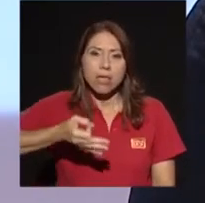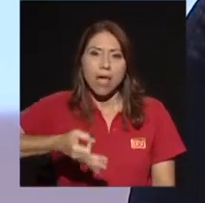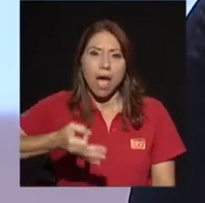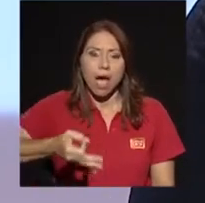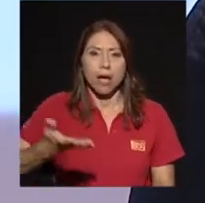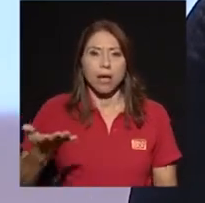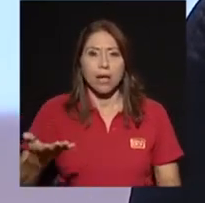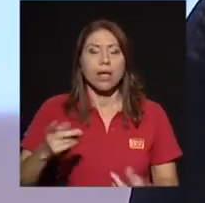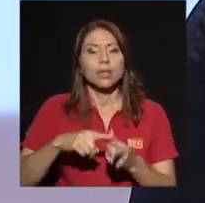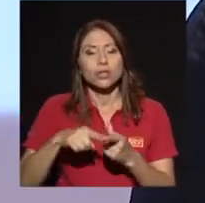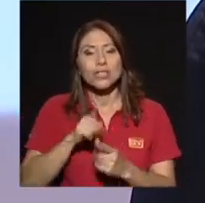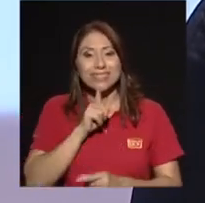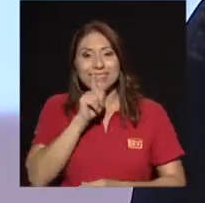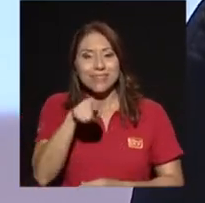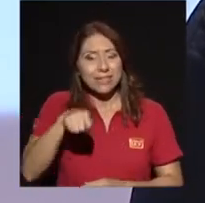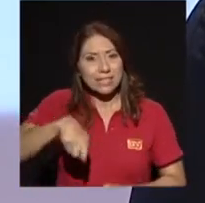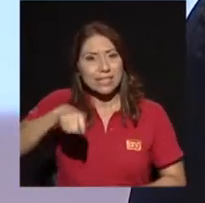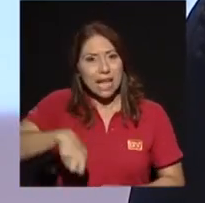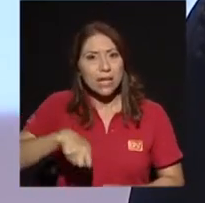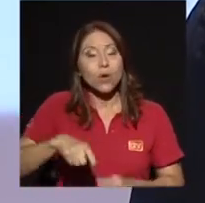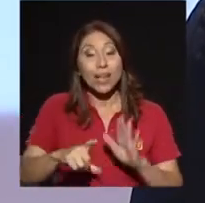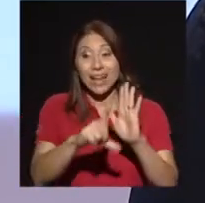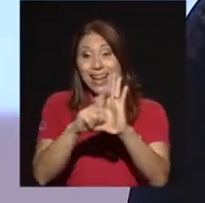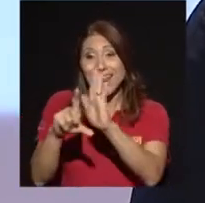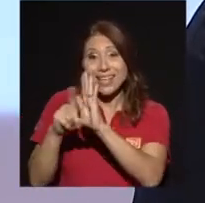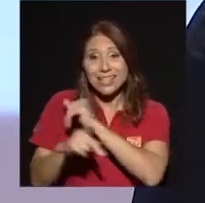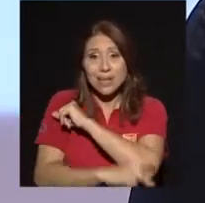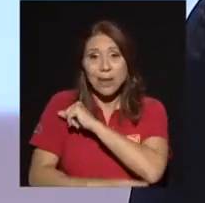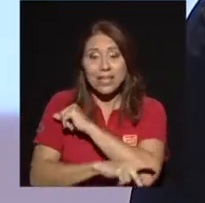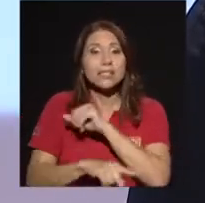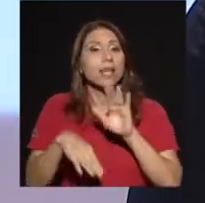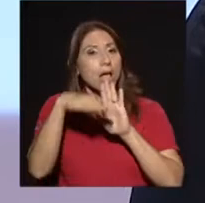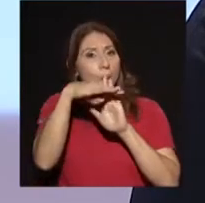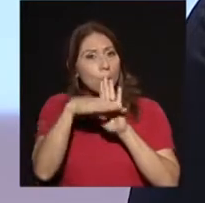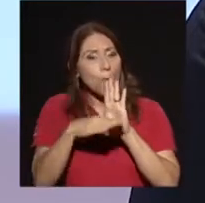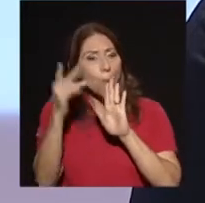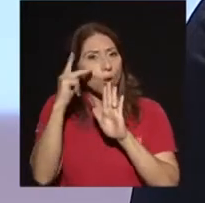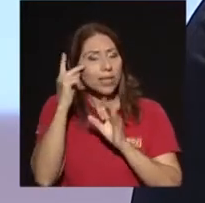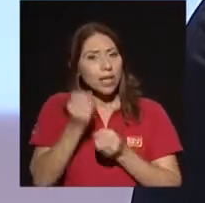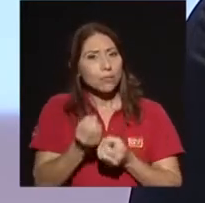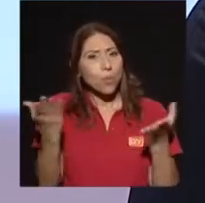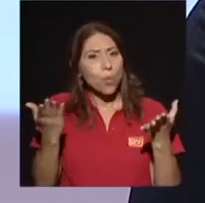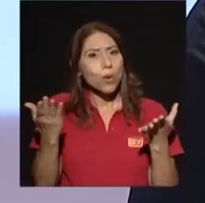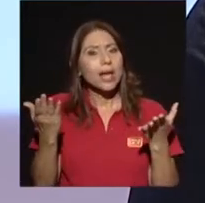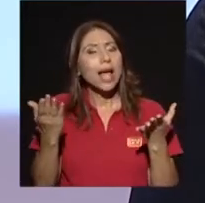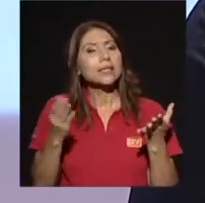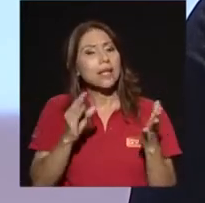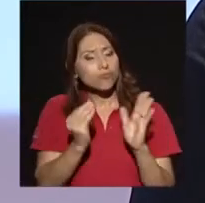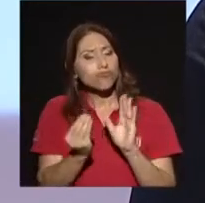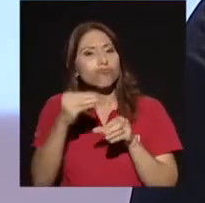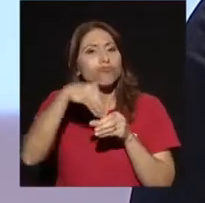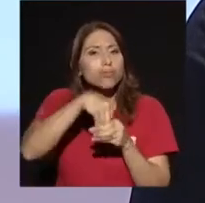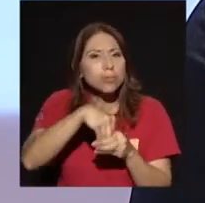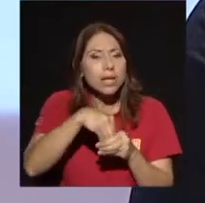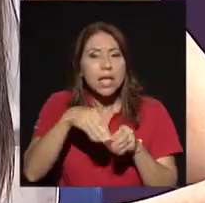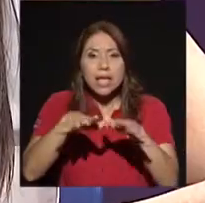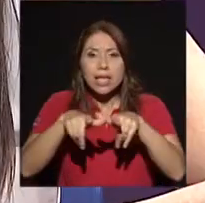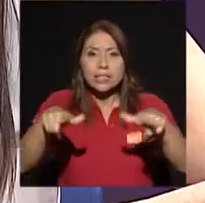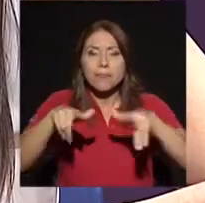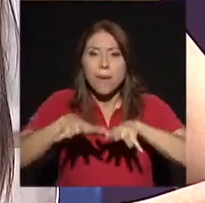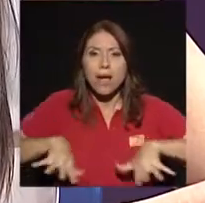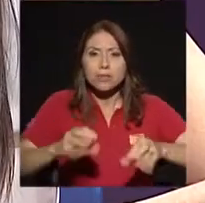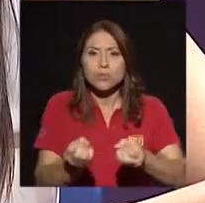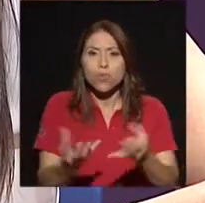realmente es necesario que inclusive las leyes del país y las políticas públicas contemplen que los espacios públicos también tienen que tomar en